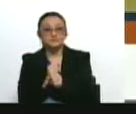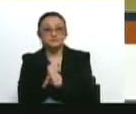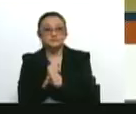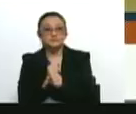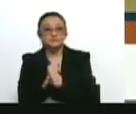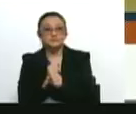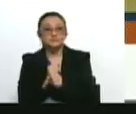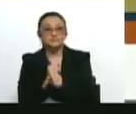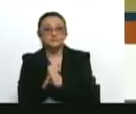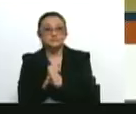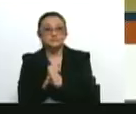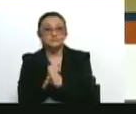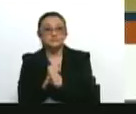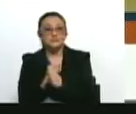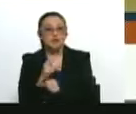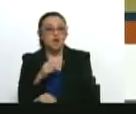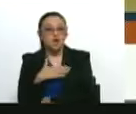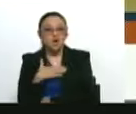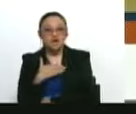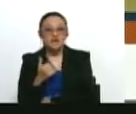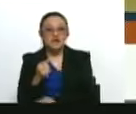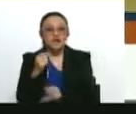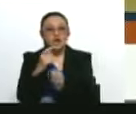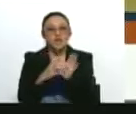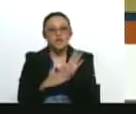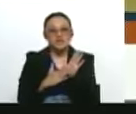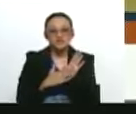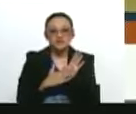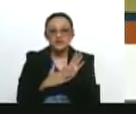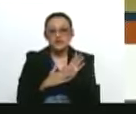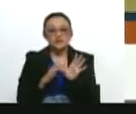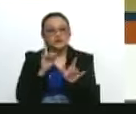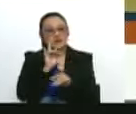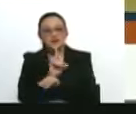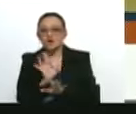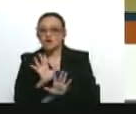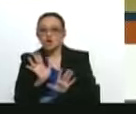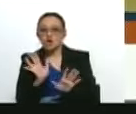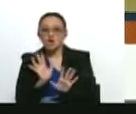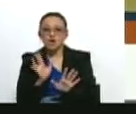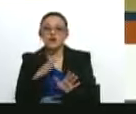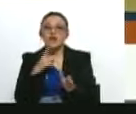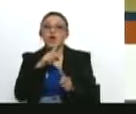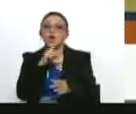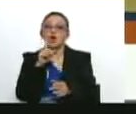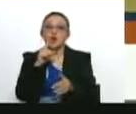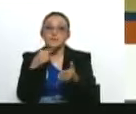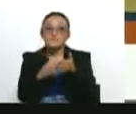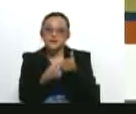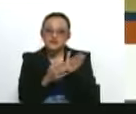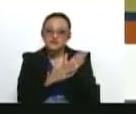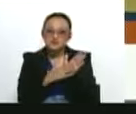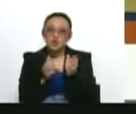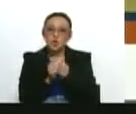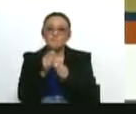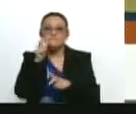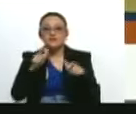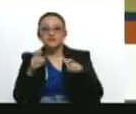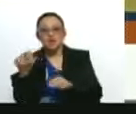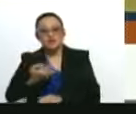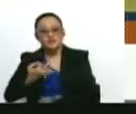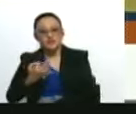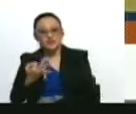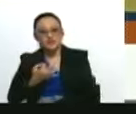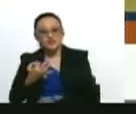No quiero carpetas, ¿cómo se llama? Listas planas. Quiero nombres con personas de